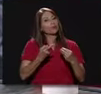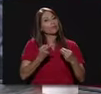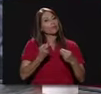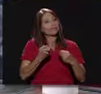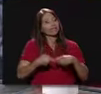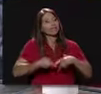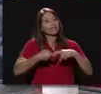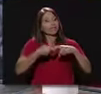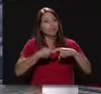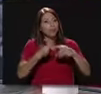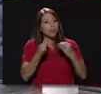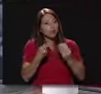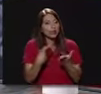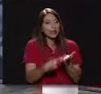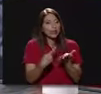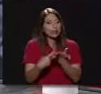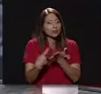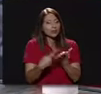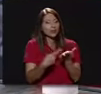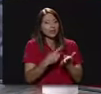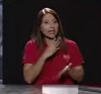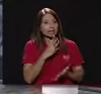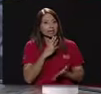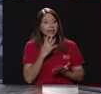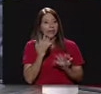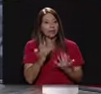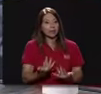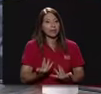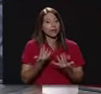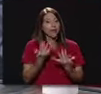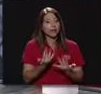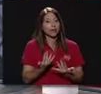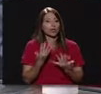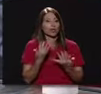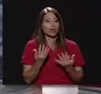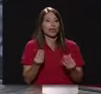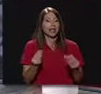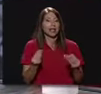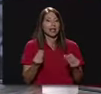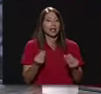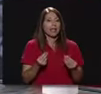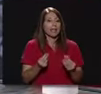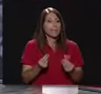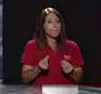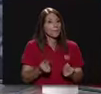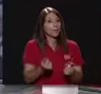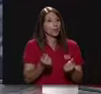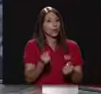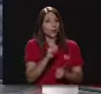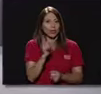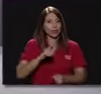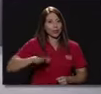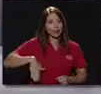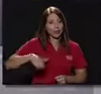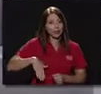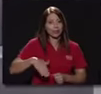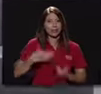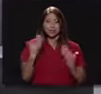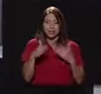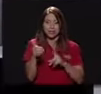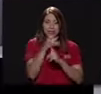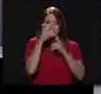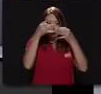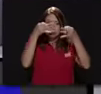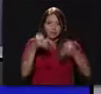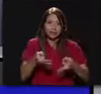este tema, mucho que discutir. Esperamos que más pronto que tarde se tomen las medidas